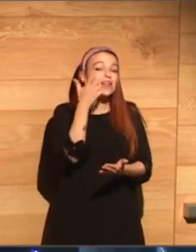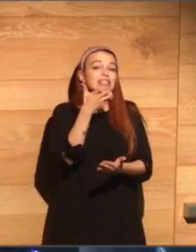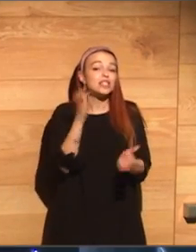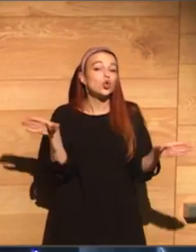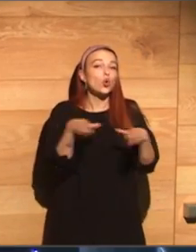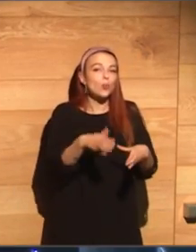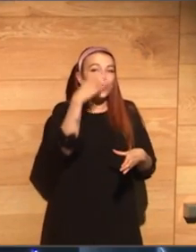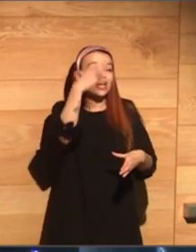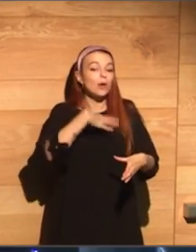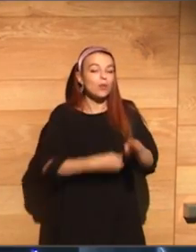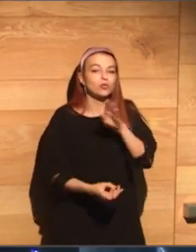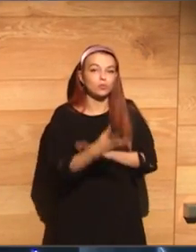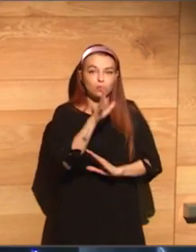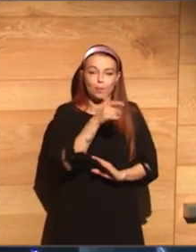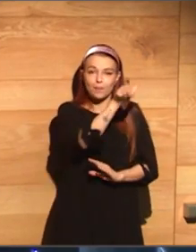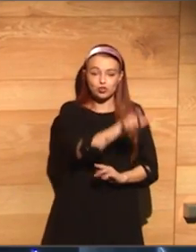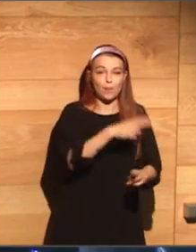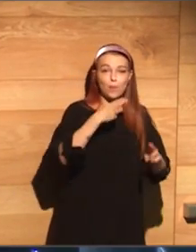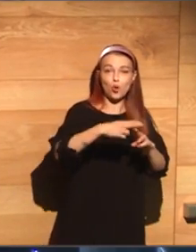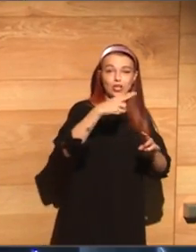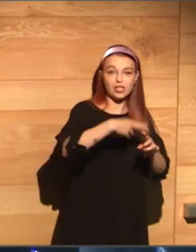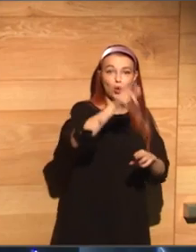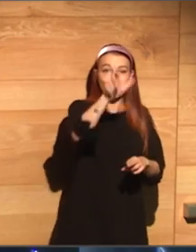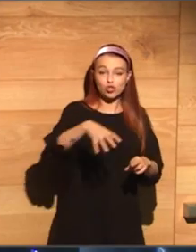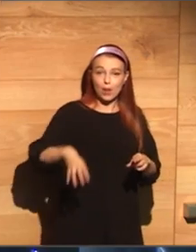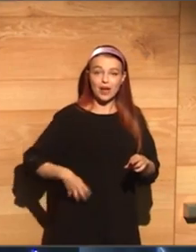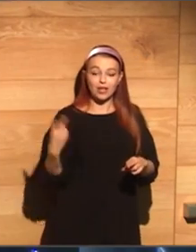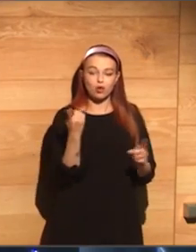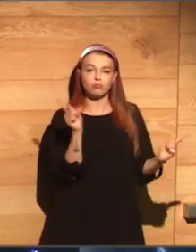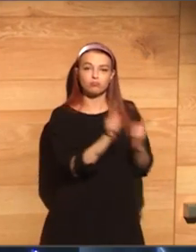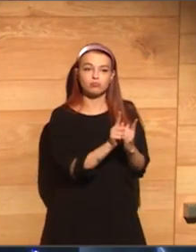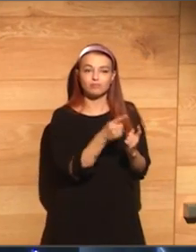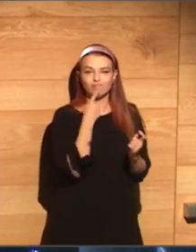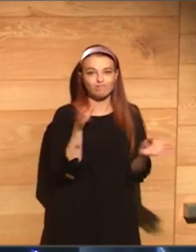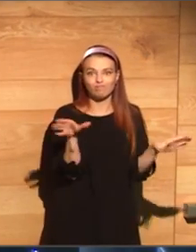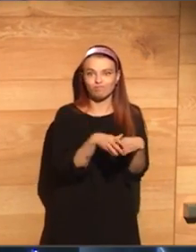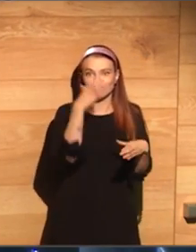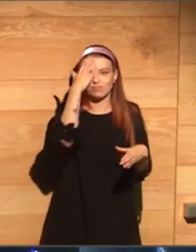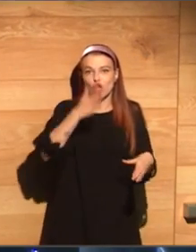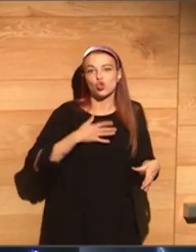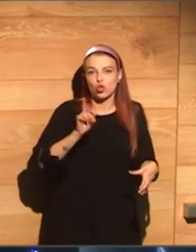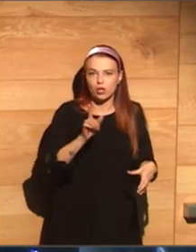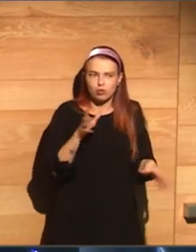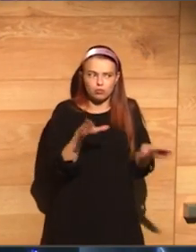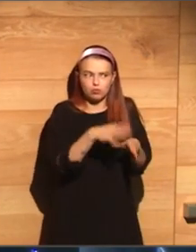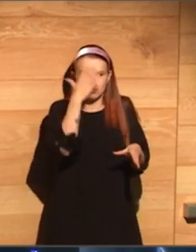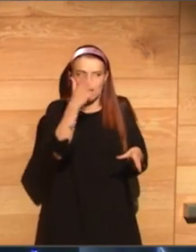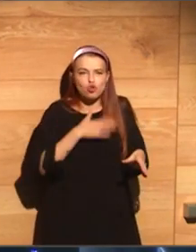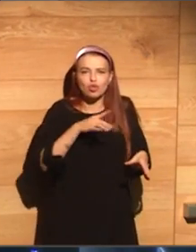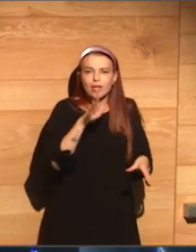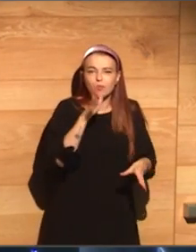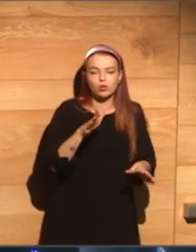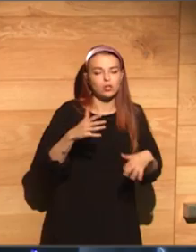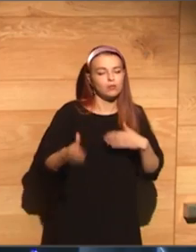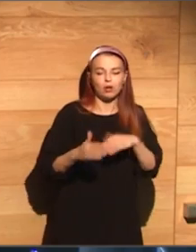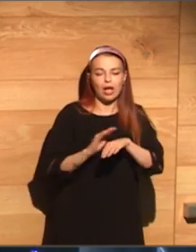Está esa escena en la que el político le está diciendo al marqués de Leguineche, no quieren corte, ¿no? Pero ¿cómo no van a querer una corte y tal? Pero aparte de